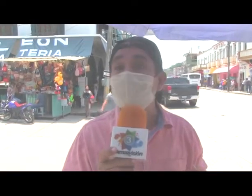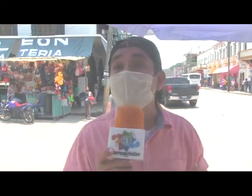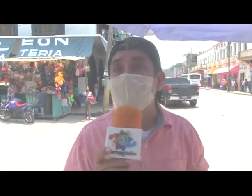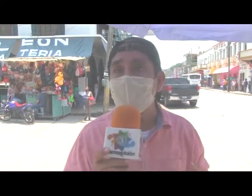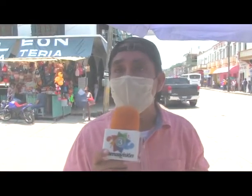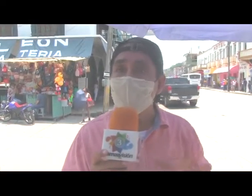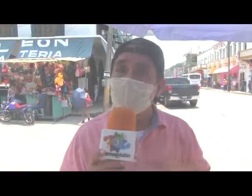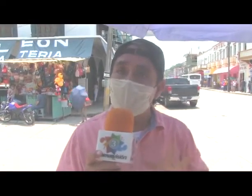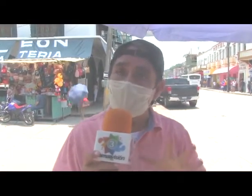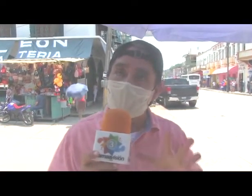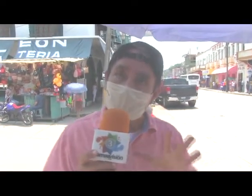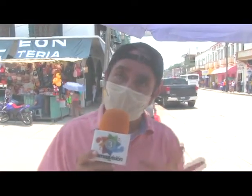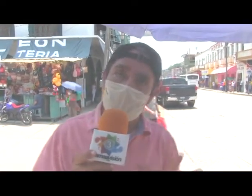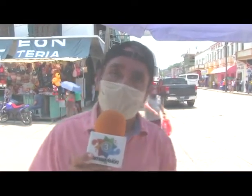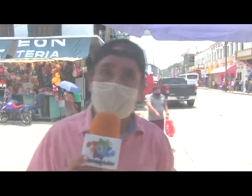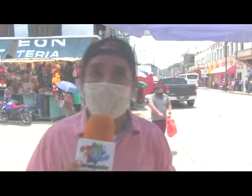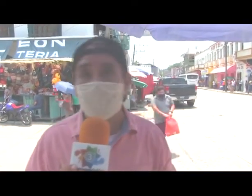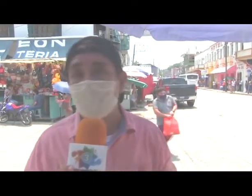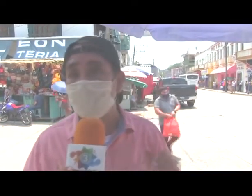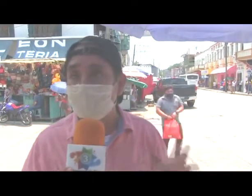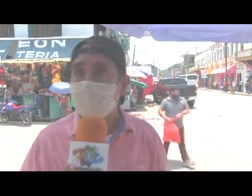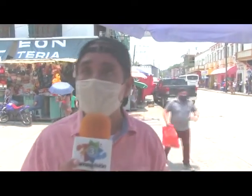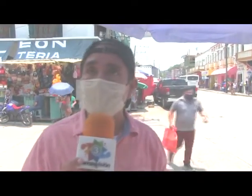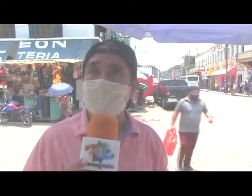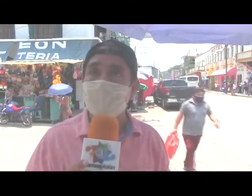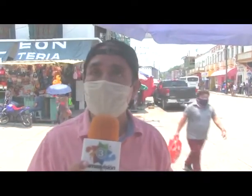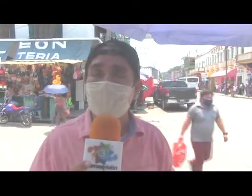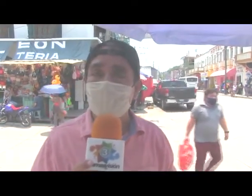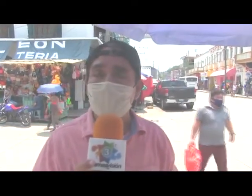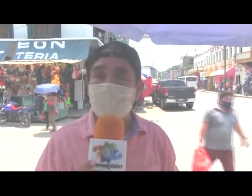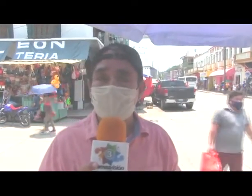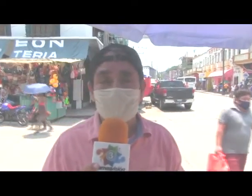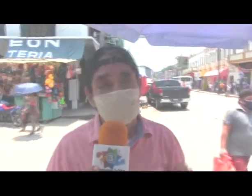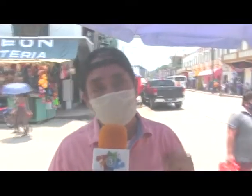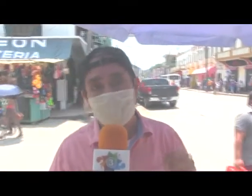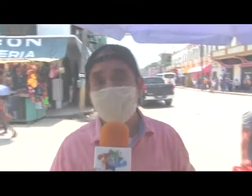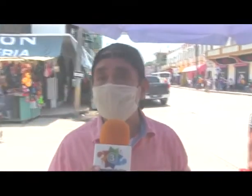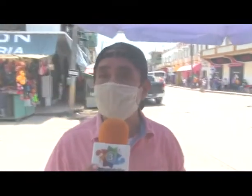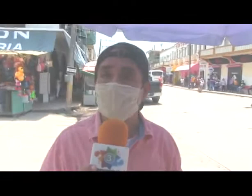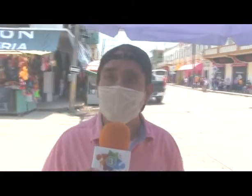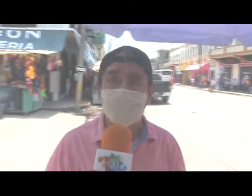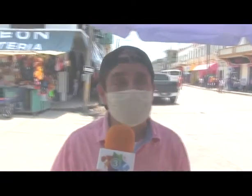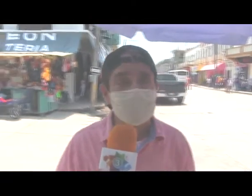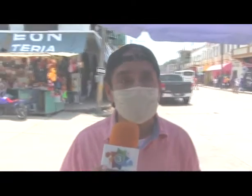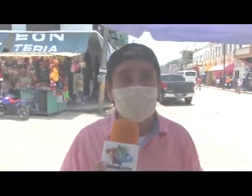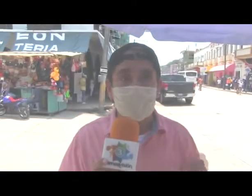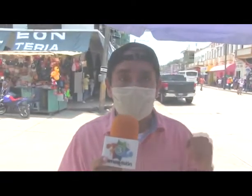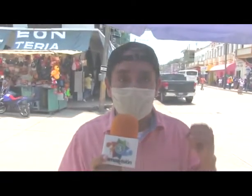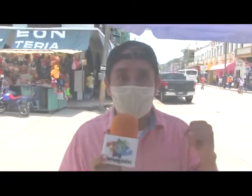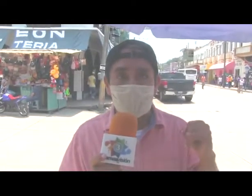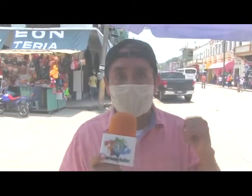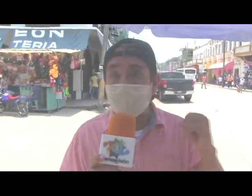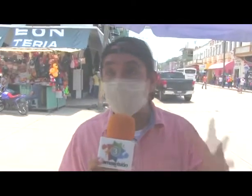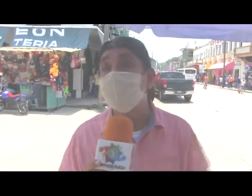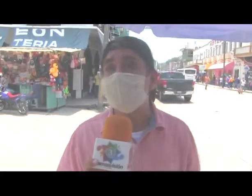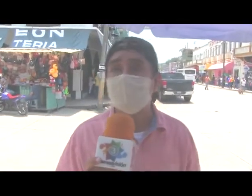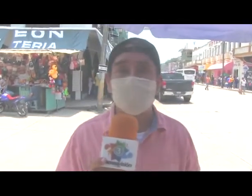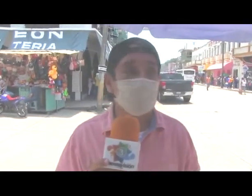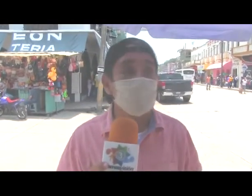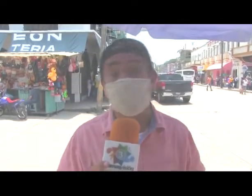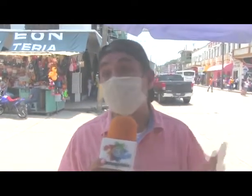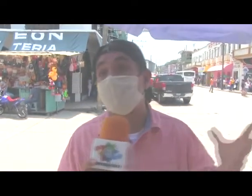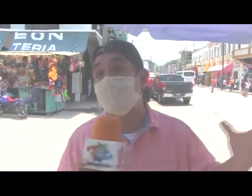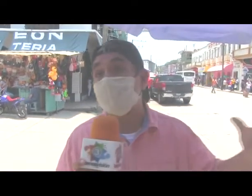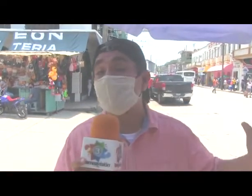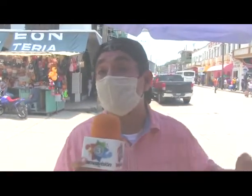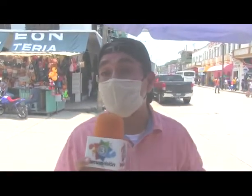pero a mí me encantaría ver a todos esos políticos, empezando por los diputados, ¿verdad? Ya sean locales o federales o senadores, por